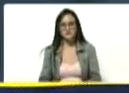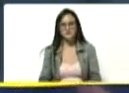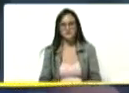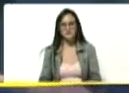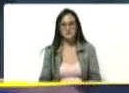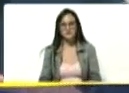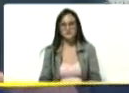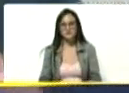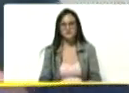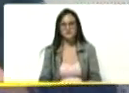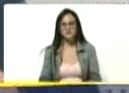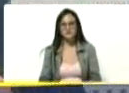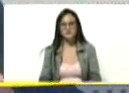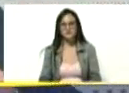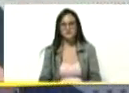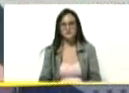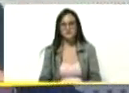Y era ahí